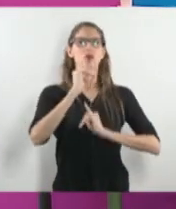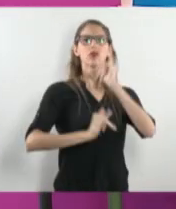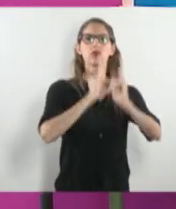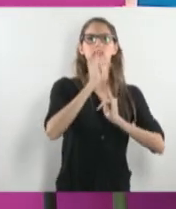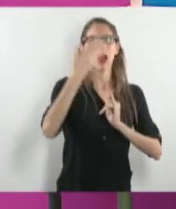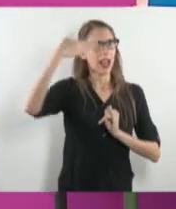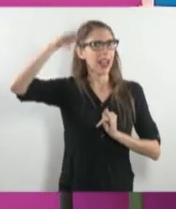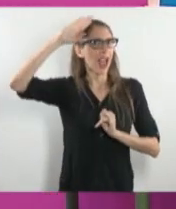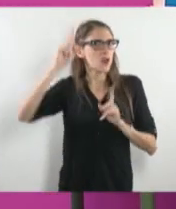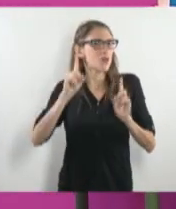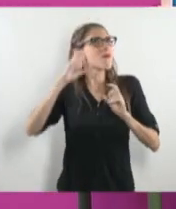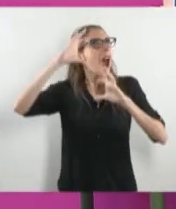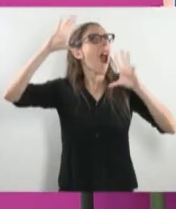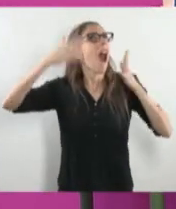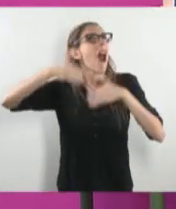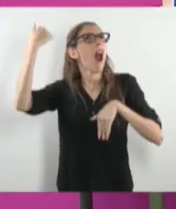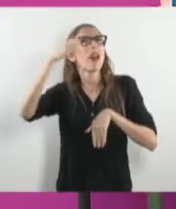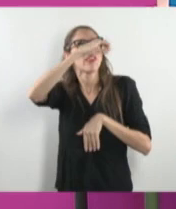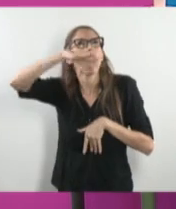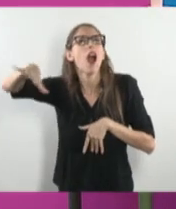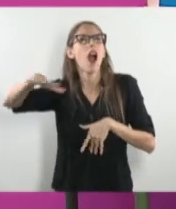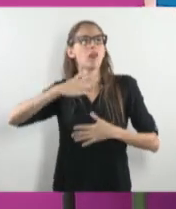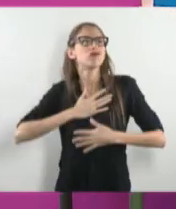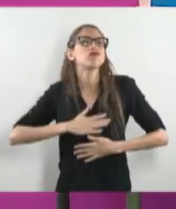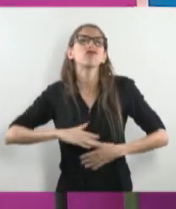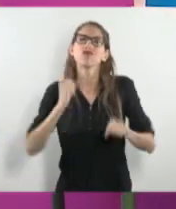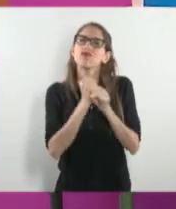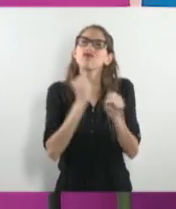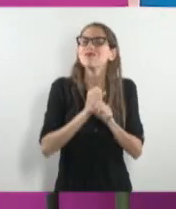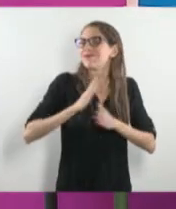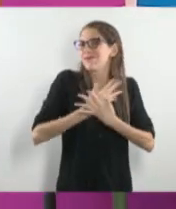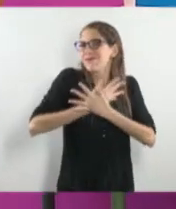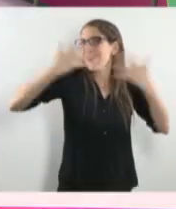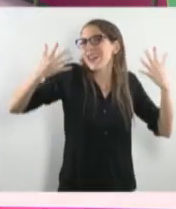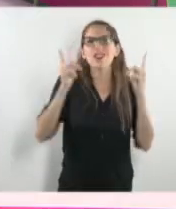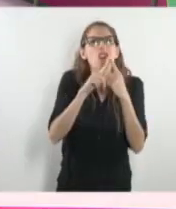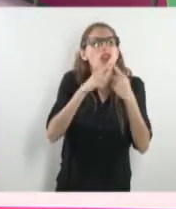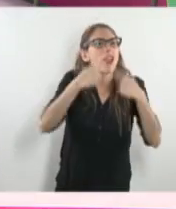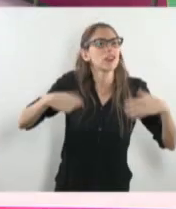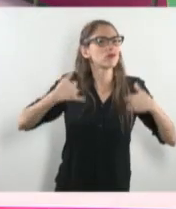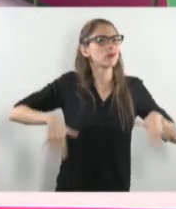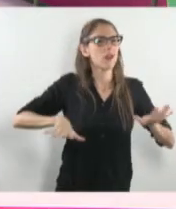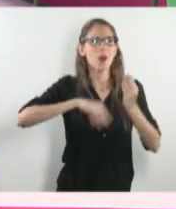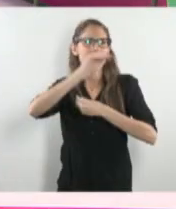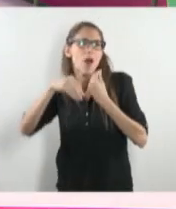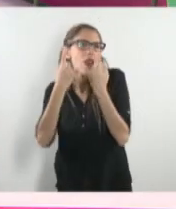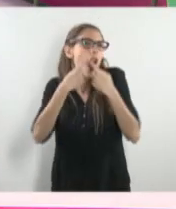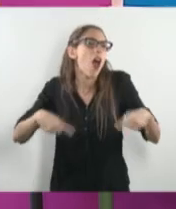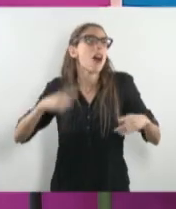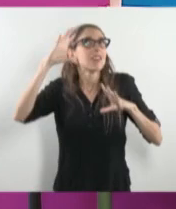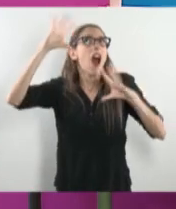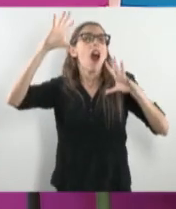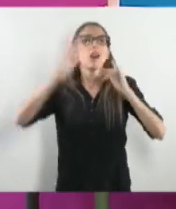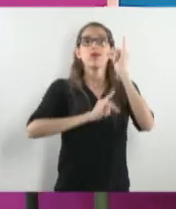vida feliz en el campo, con su trabajo tranquilo y la naturaleza y su familia. Uh-huh.